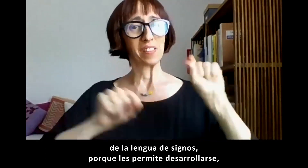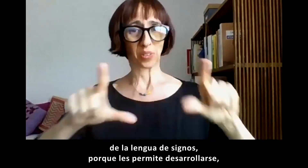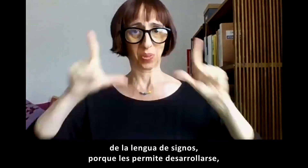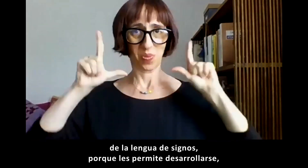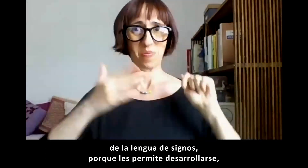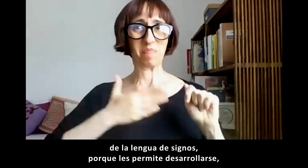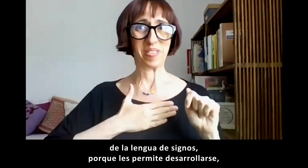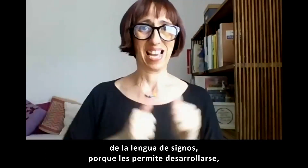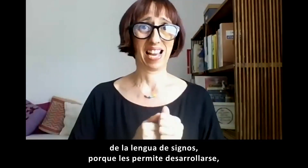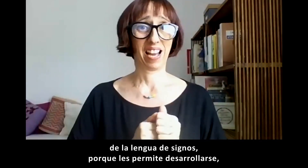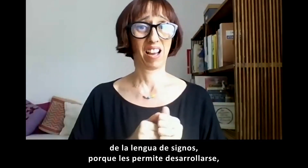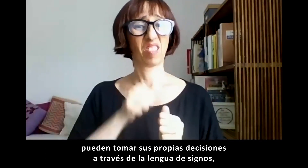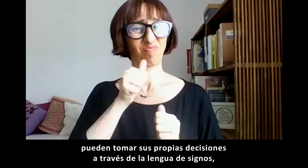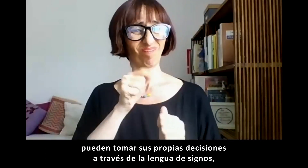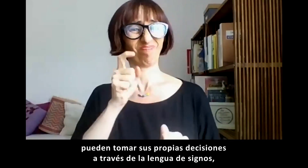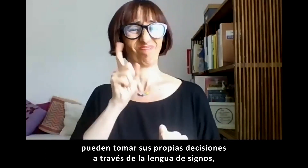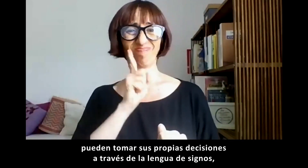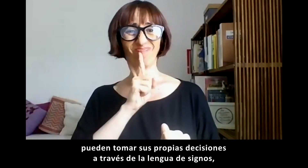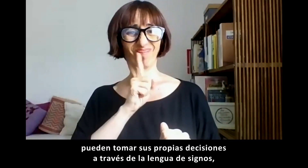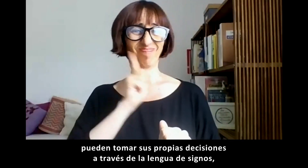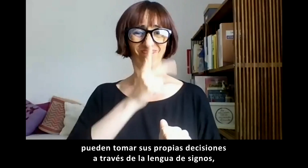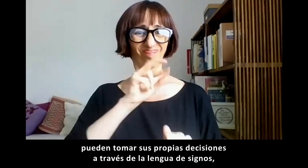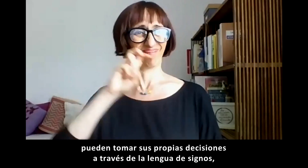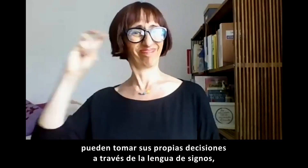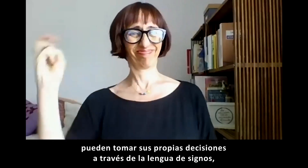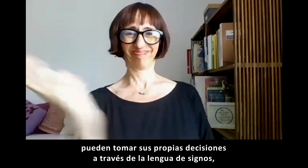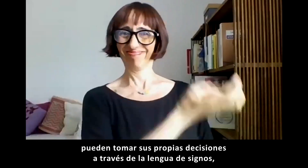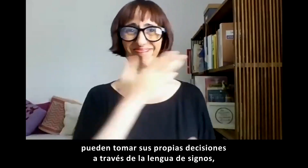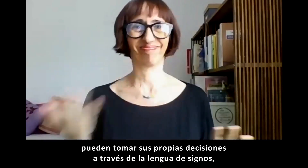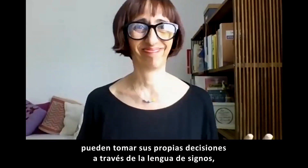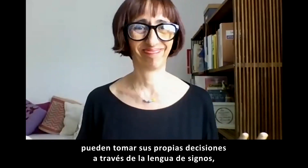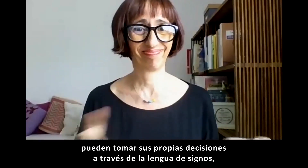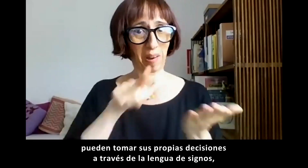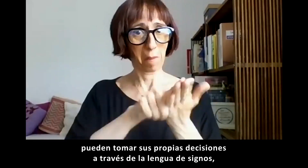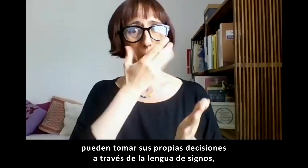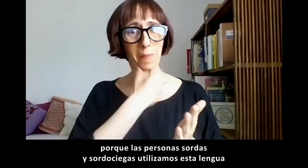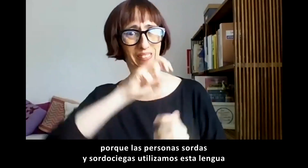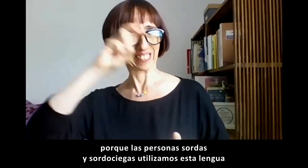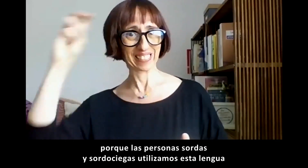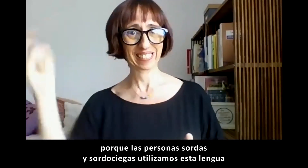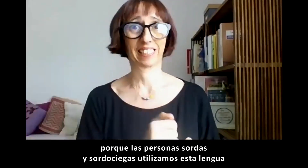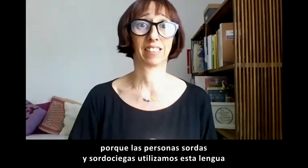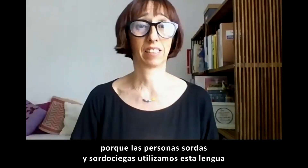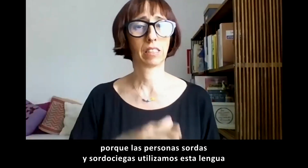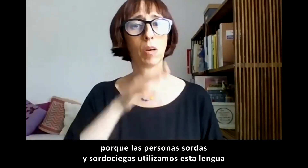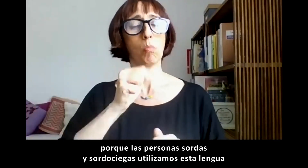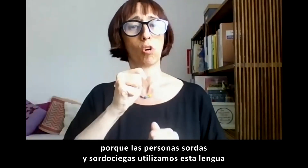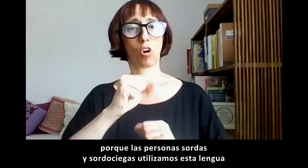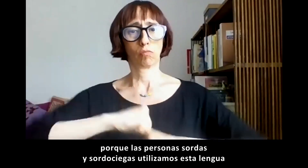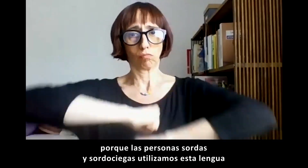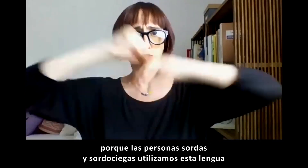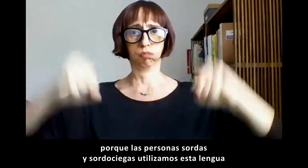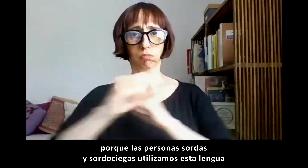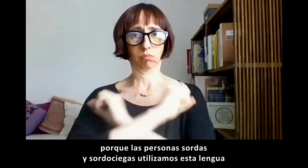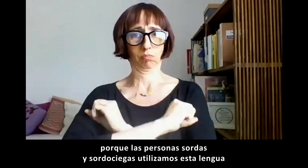les permite desarrollarse, porque pueden tomar sus propias decisiones a través de la lengua de signos, porque las personas sordas y